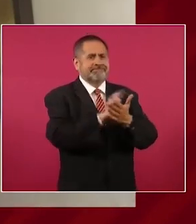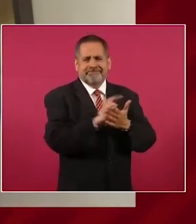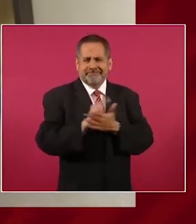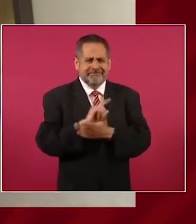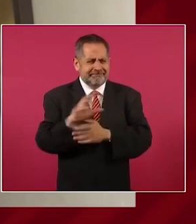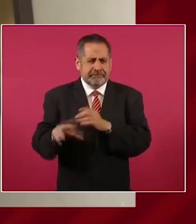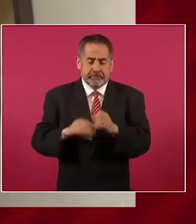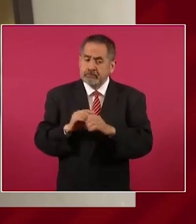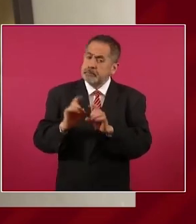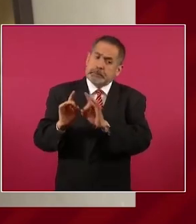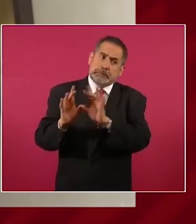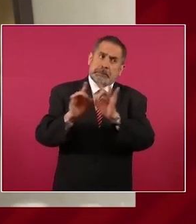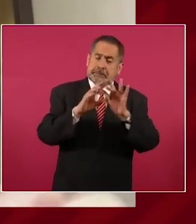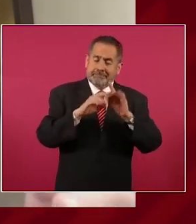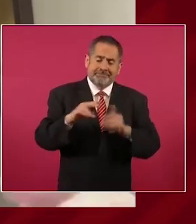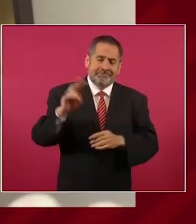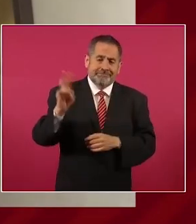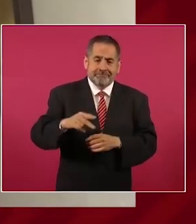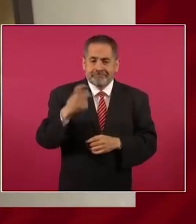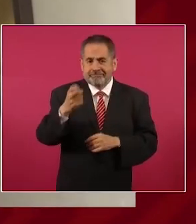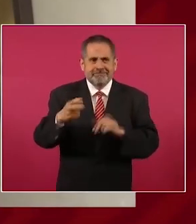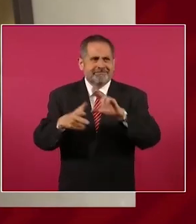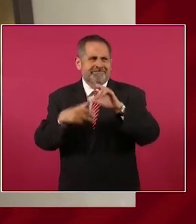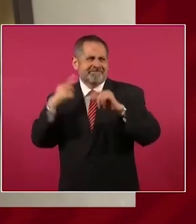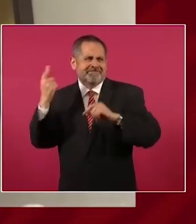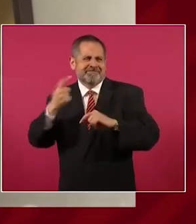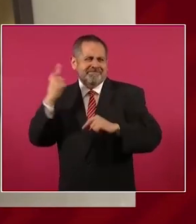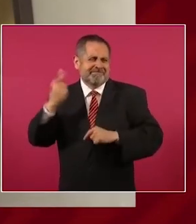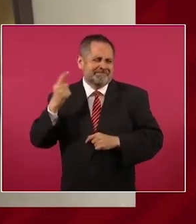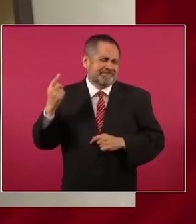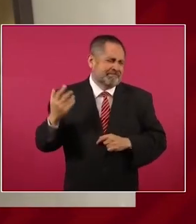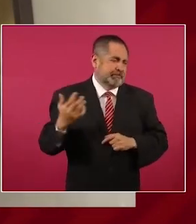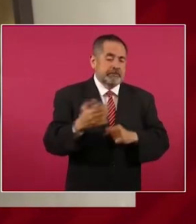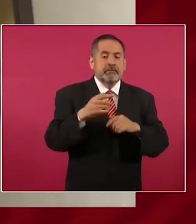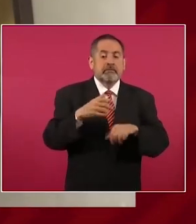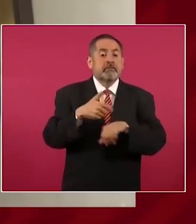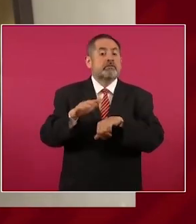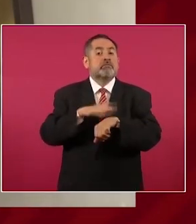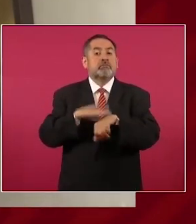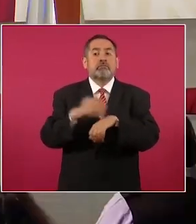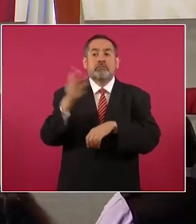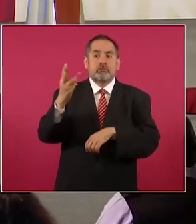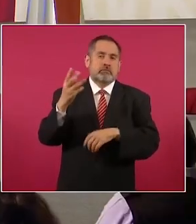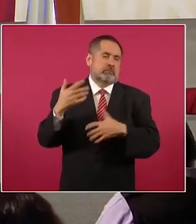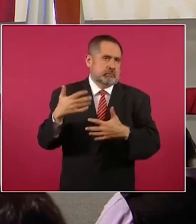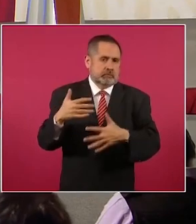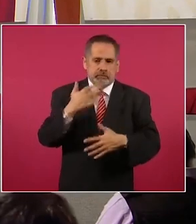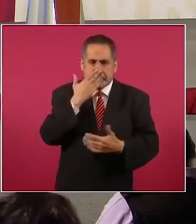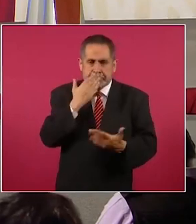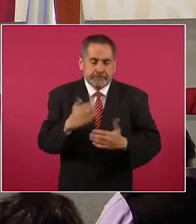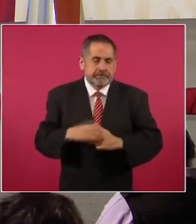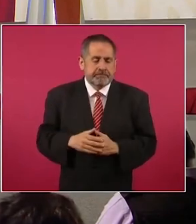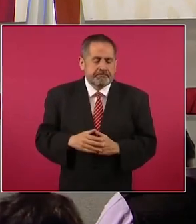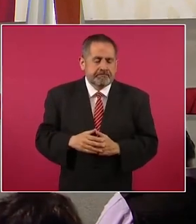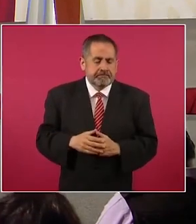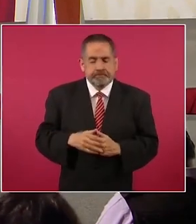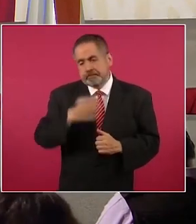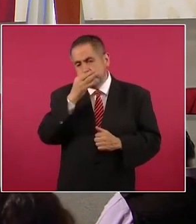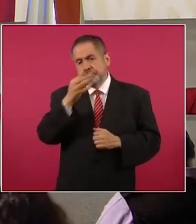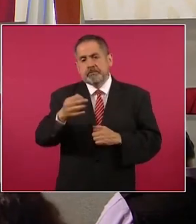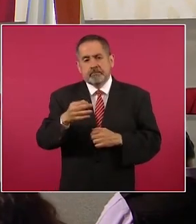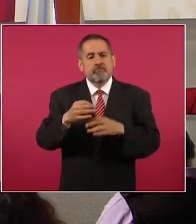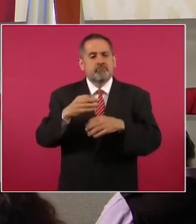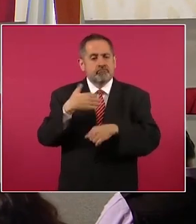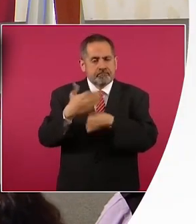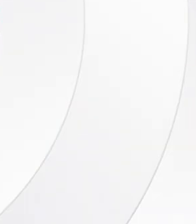las afectaciones de este huracán Roslyn, que fue de categoría 3, presidente. Los mantenemos informados, aquí vamos